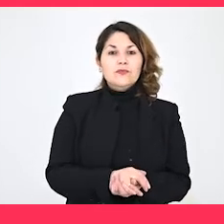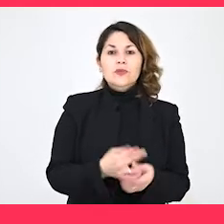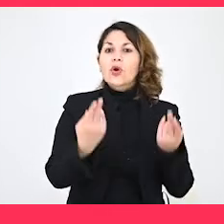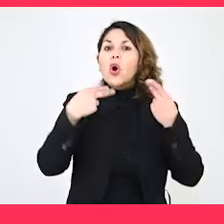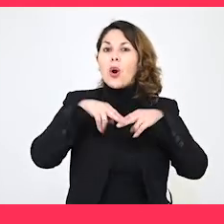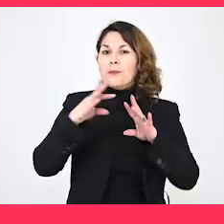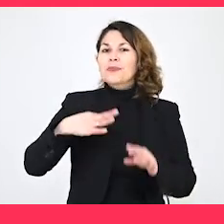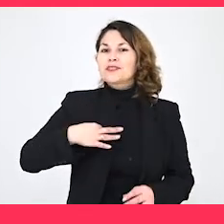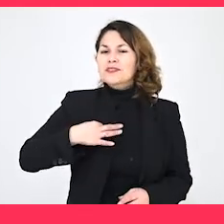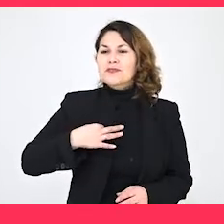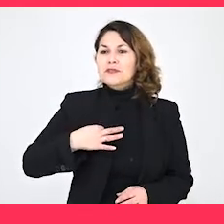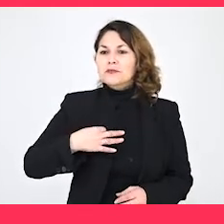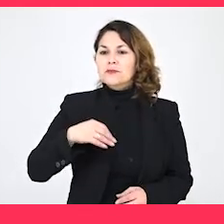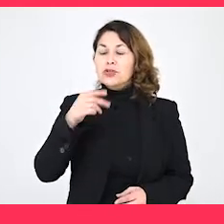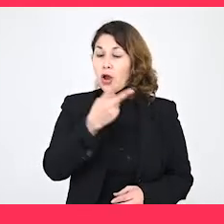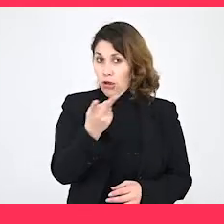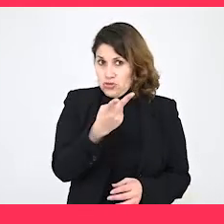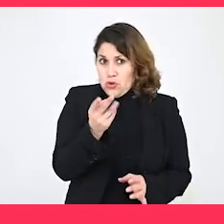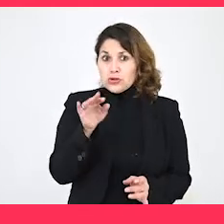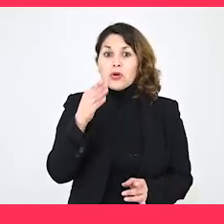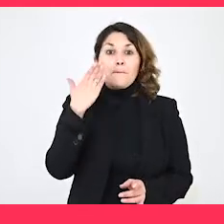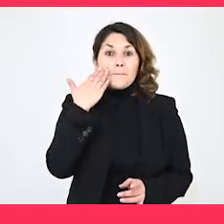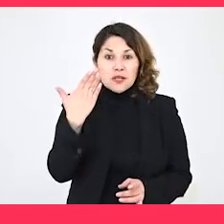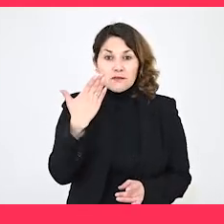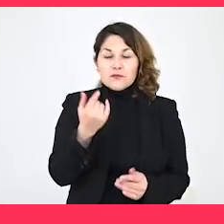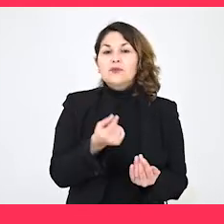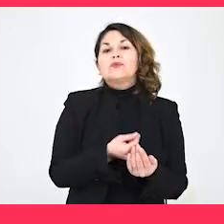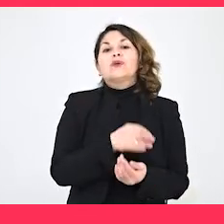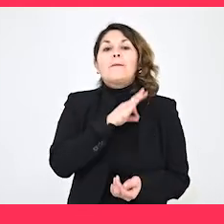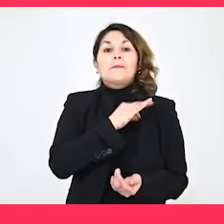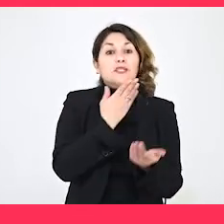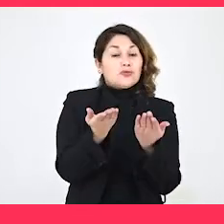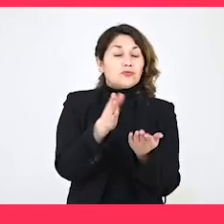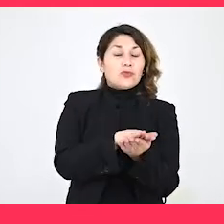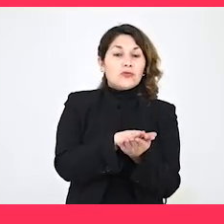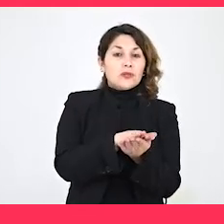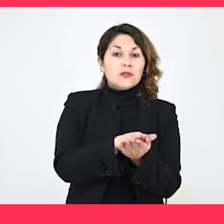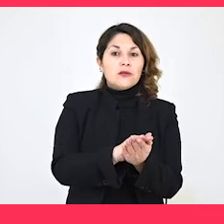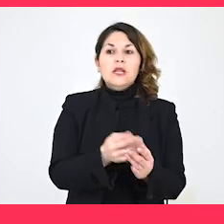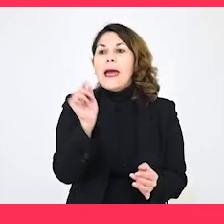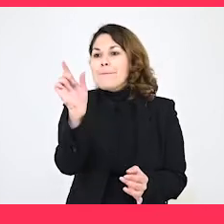sobrevivencia en caso de fallecimiento de uno de ellos.